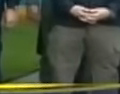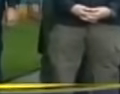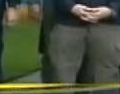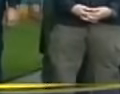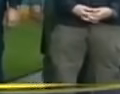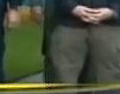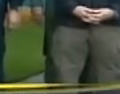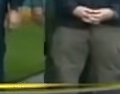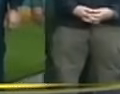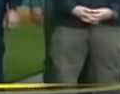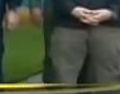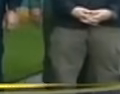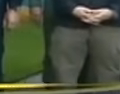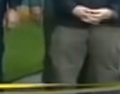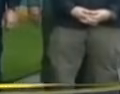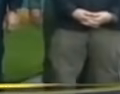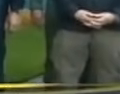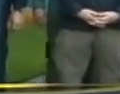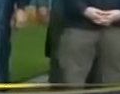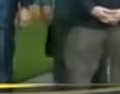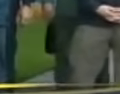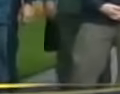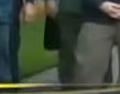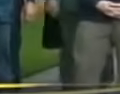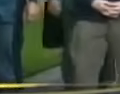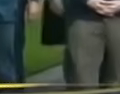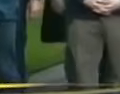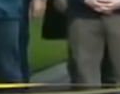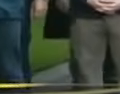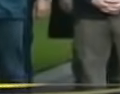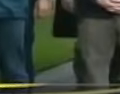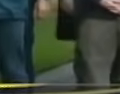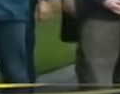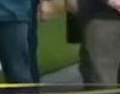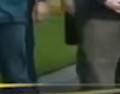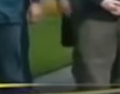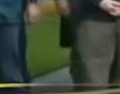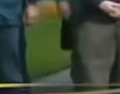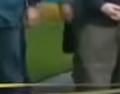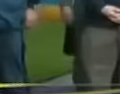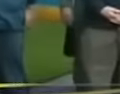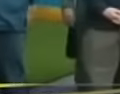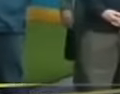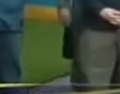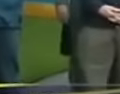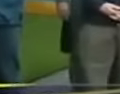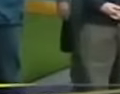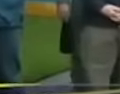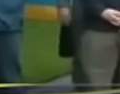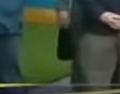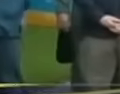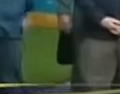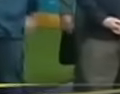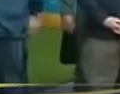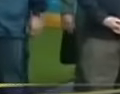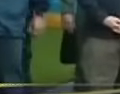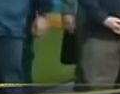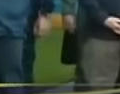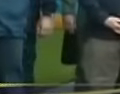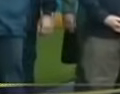India, Rusia, Bielorrusia, China, India. Y estamos estrechando la